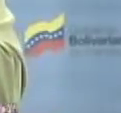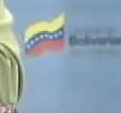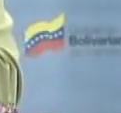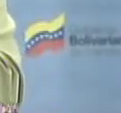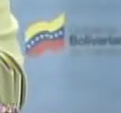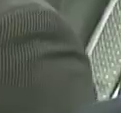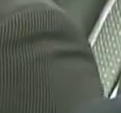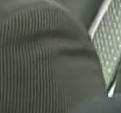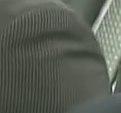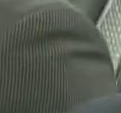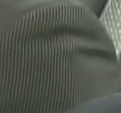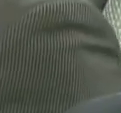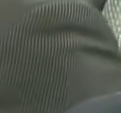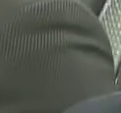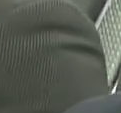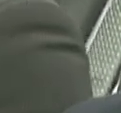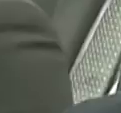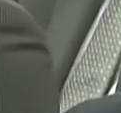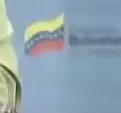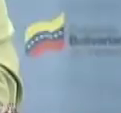no puedo decir nada, pues lo conviertes en tendencia.